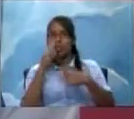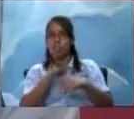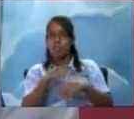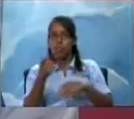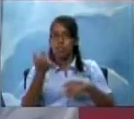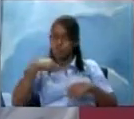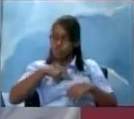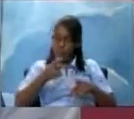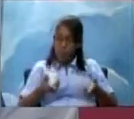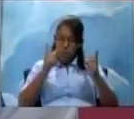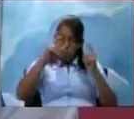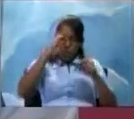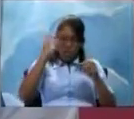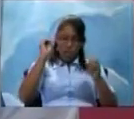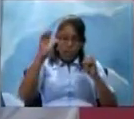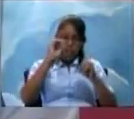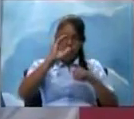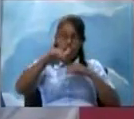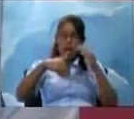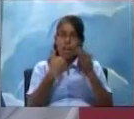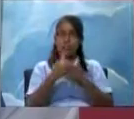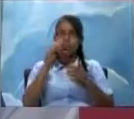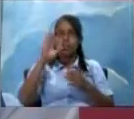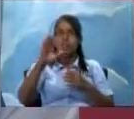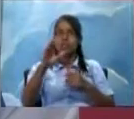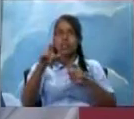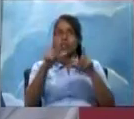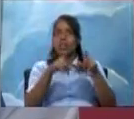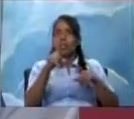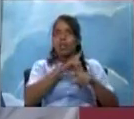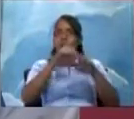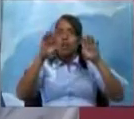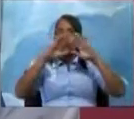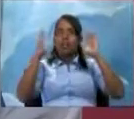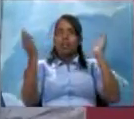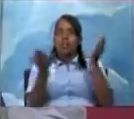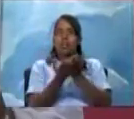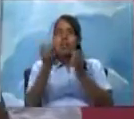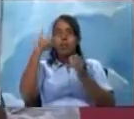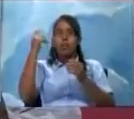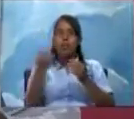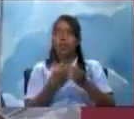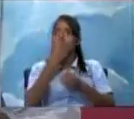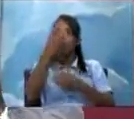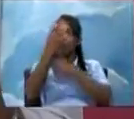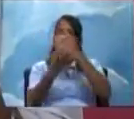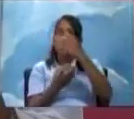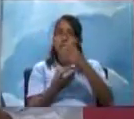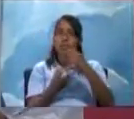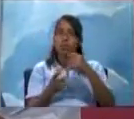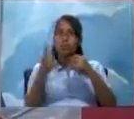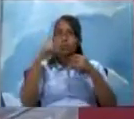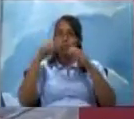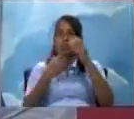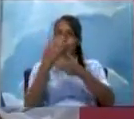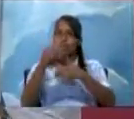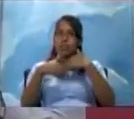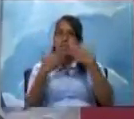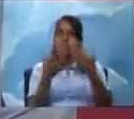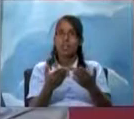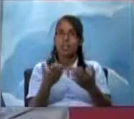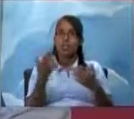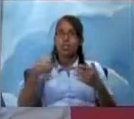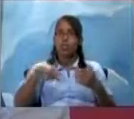de producir, porque nos ha permitido Dios extendernos hasta los 5 continentes de la tierra por el fruto que se ha